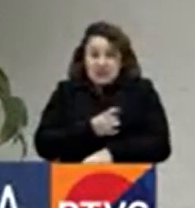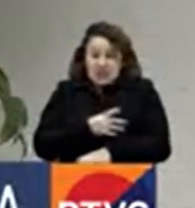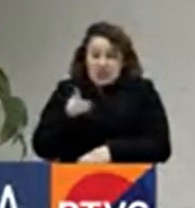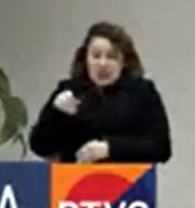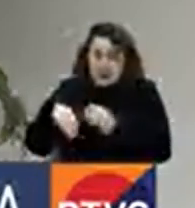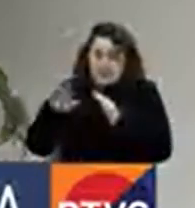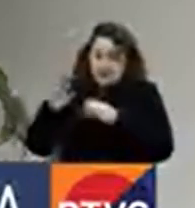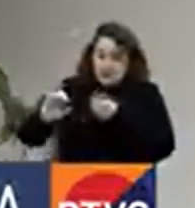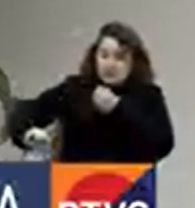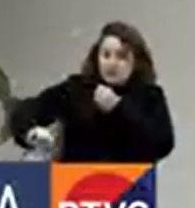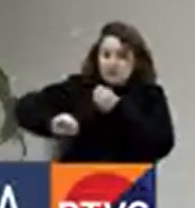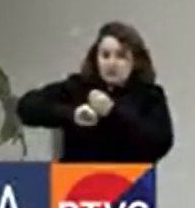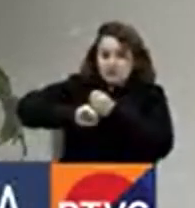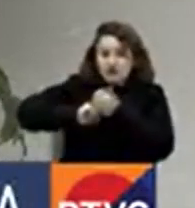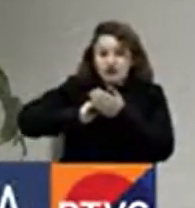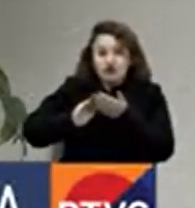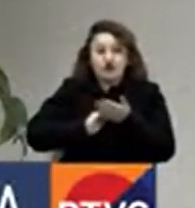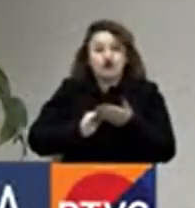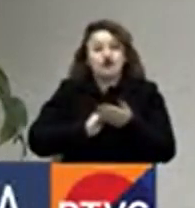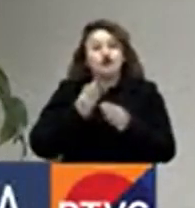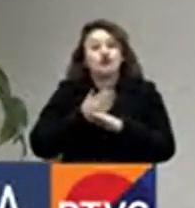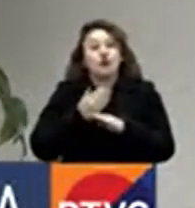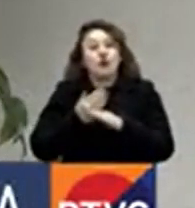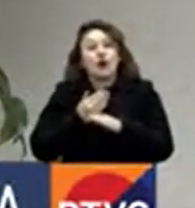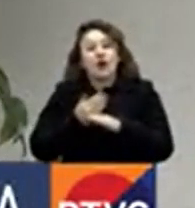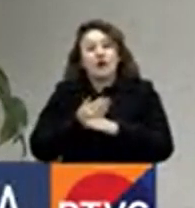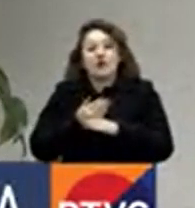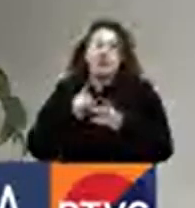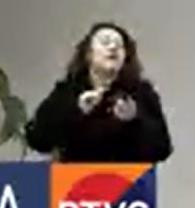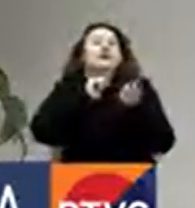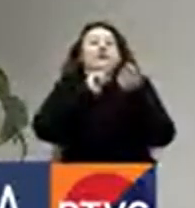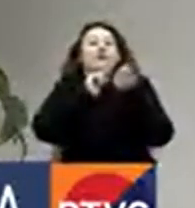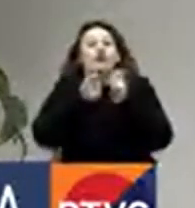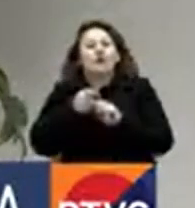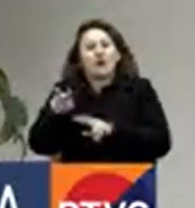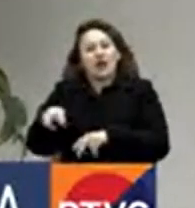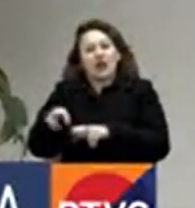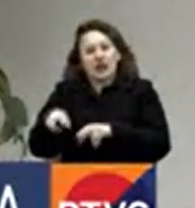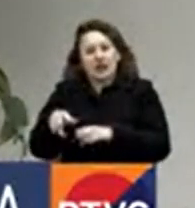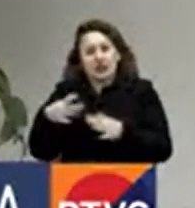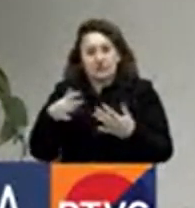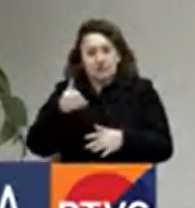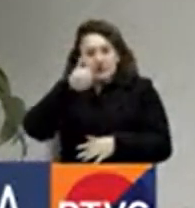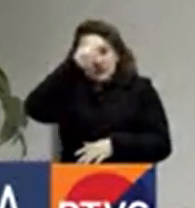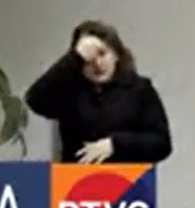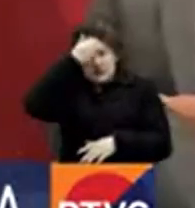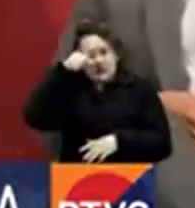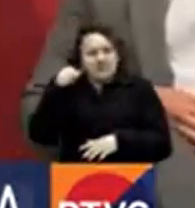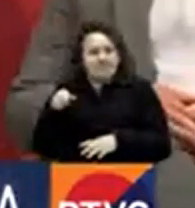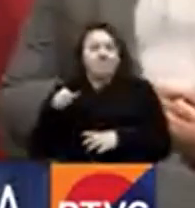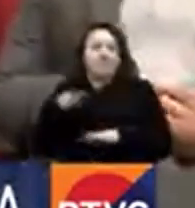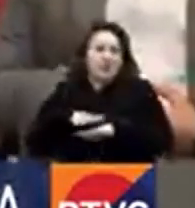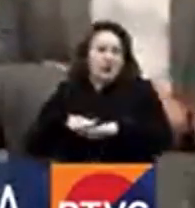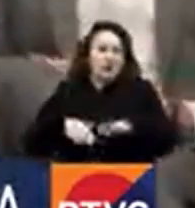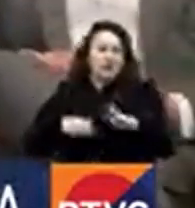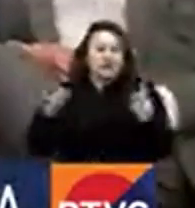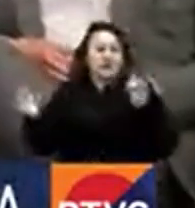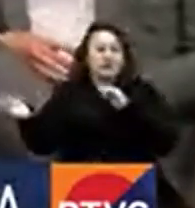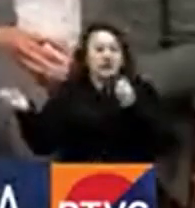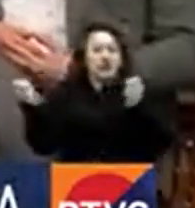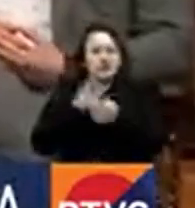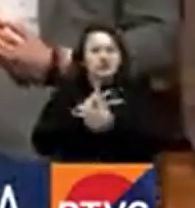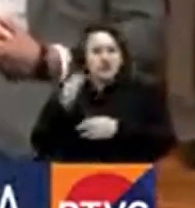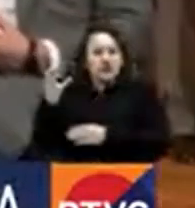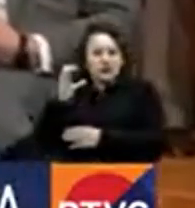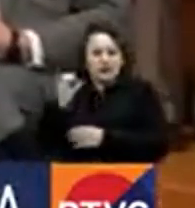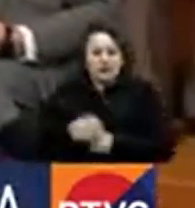ayudaría a resolver el problema de la reforma agraria determinante de la violencia en Colombia. De igual forma, Chile